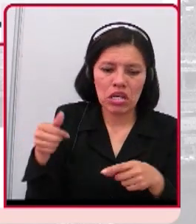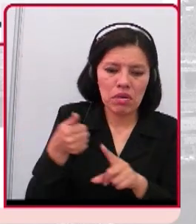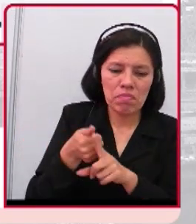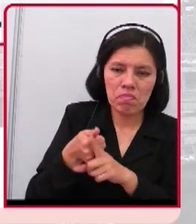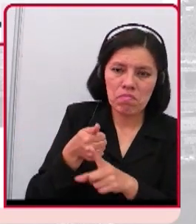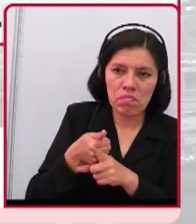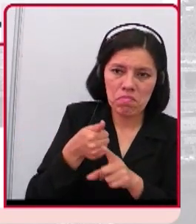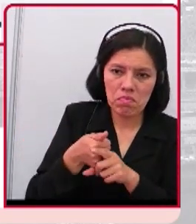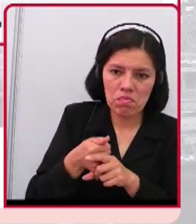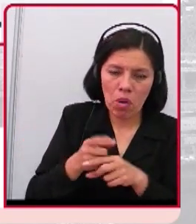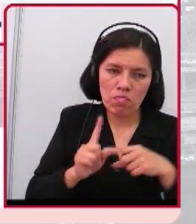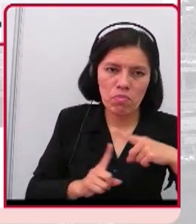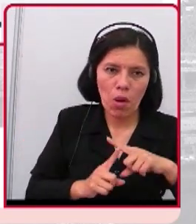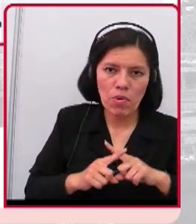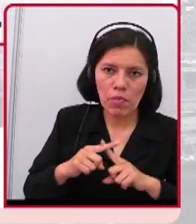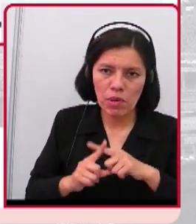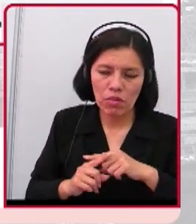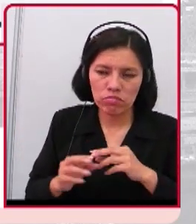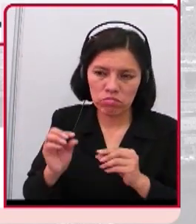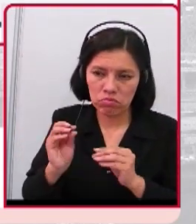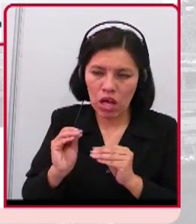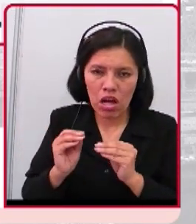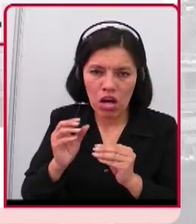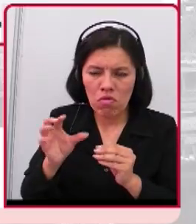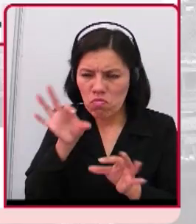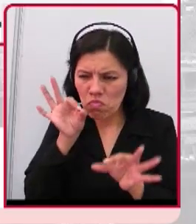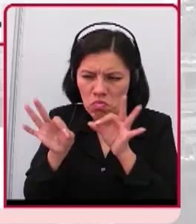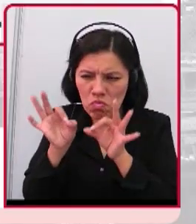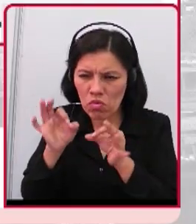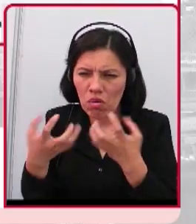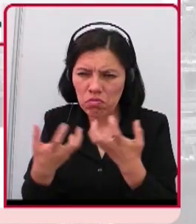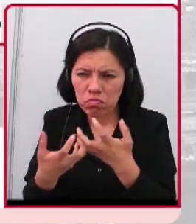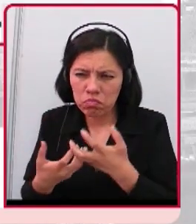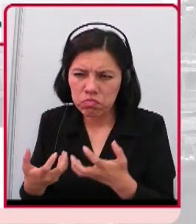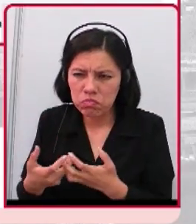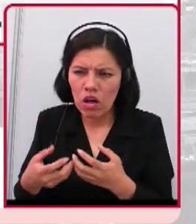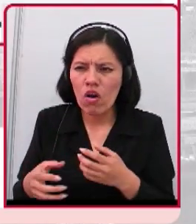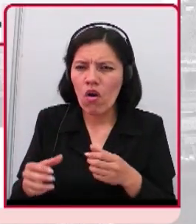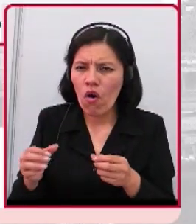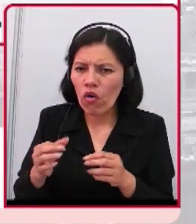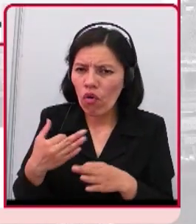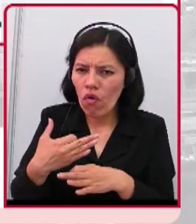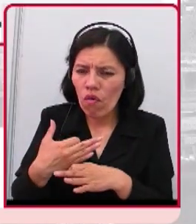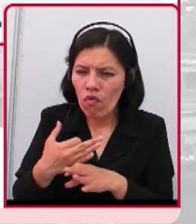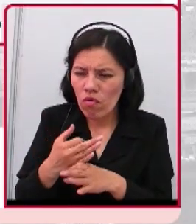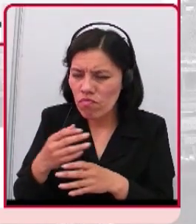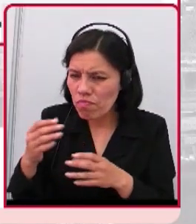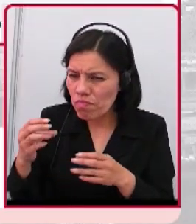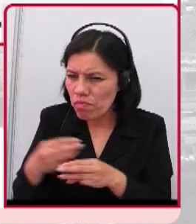de agruparlo, encontrando patrones, ¿no? A través de justamente fórmulas matemáticas.